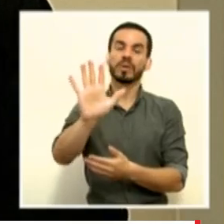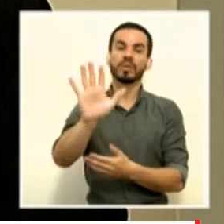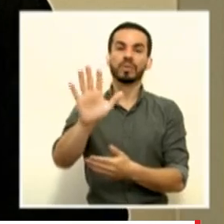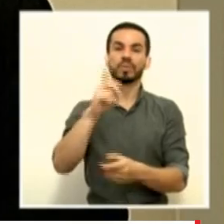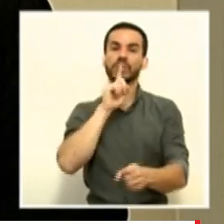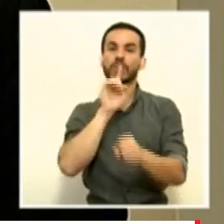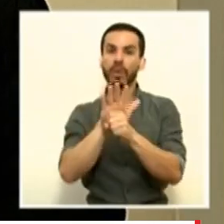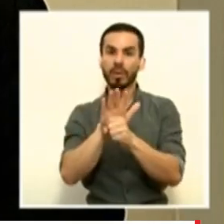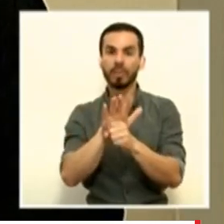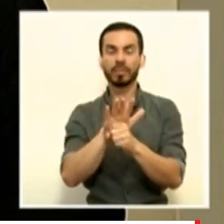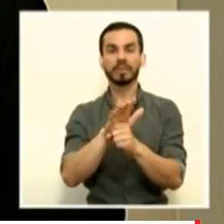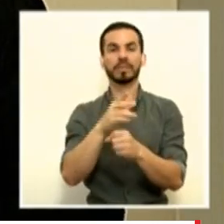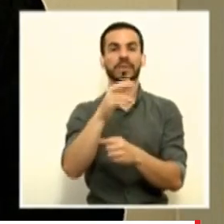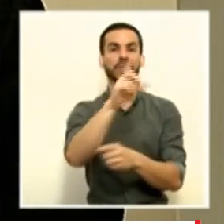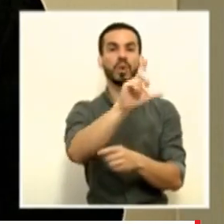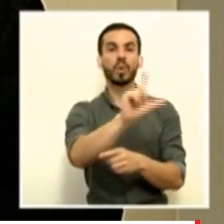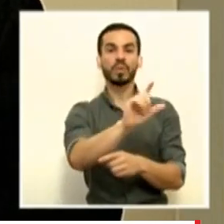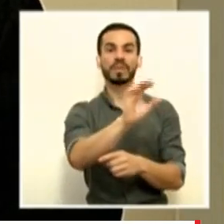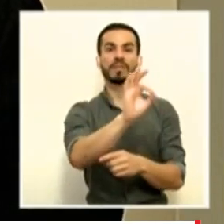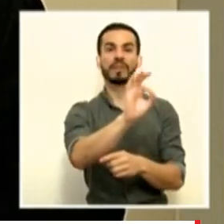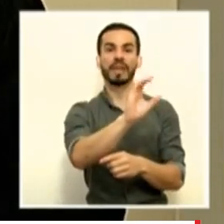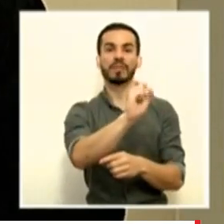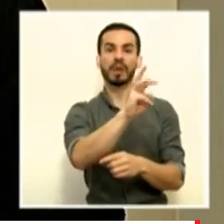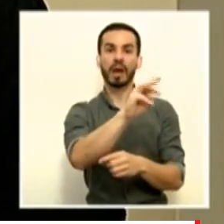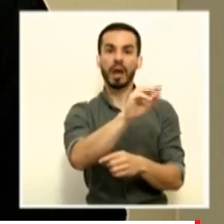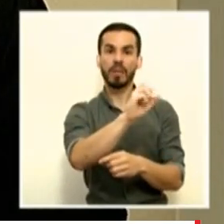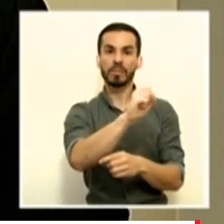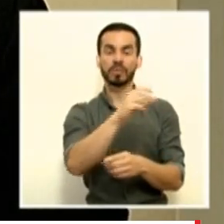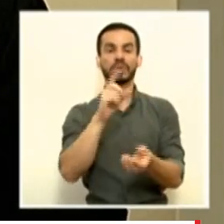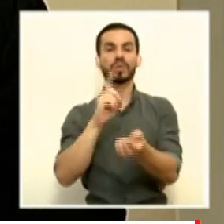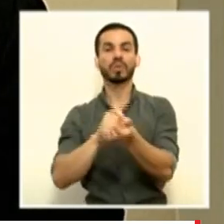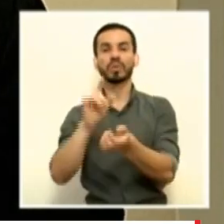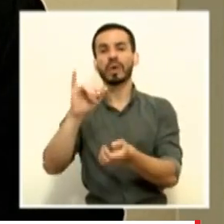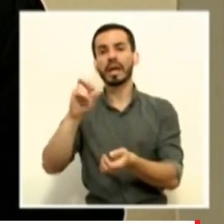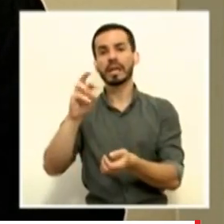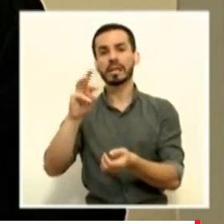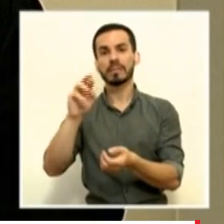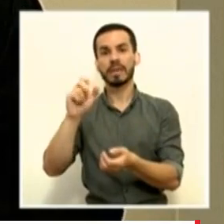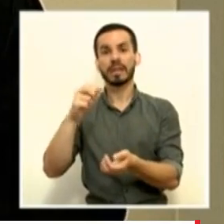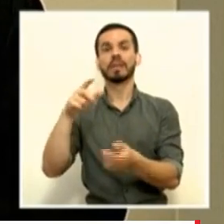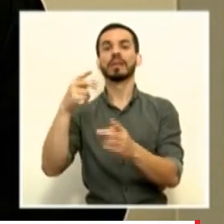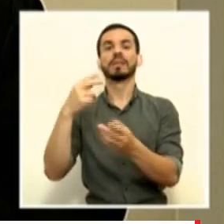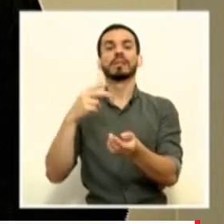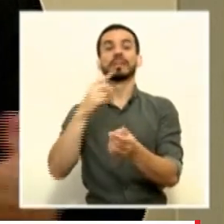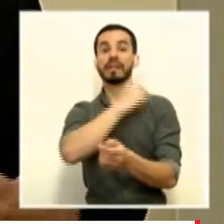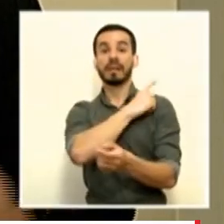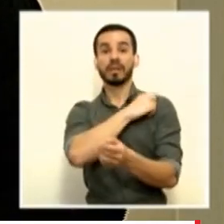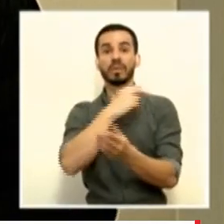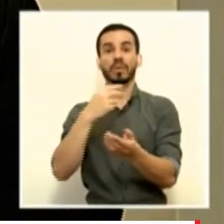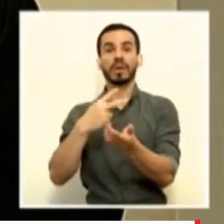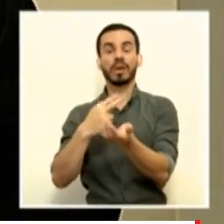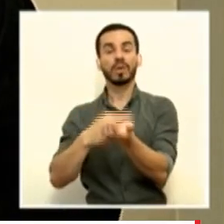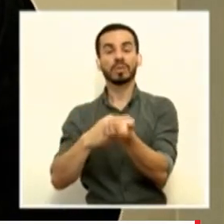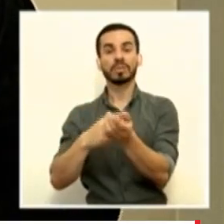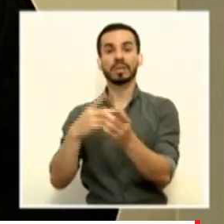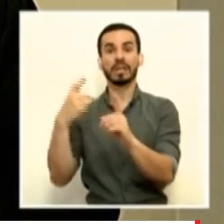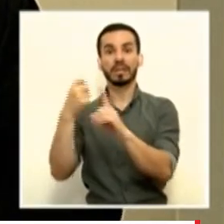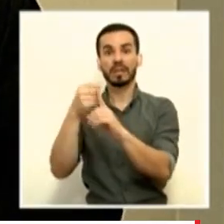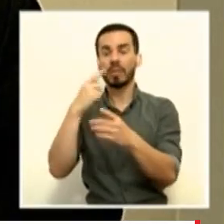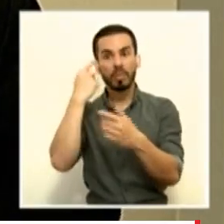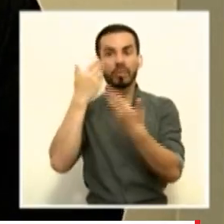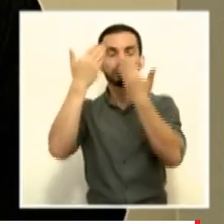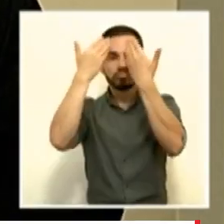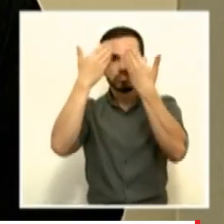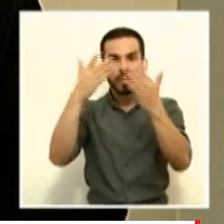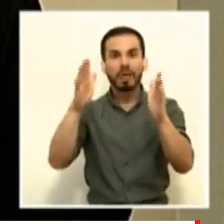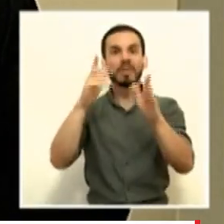su compromiso, a don Luis Fernando Campos, a la doctora Jiménez, que es la directora del Hospital del Trauma, por su apertura a todo